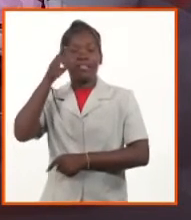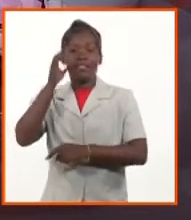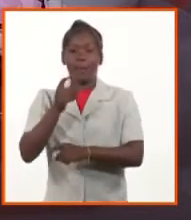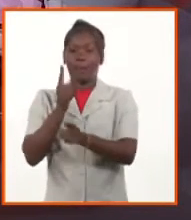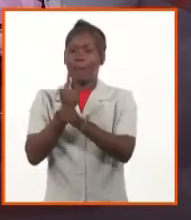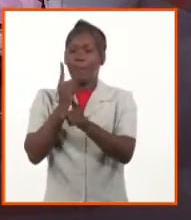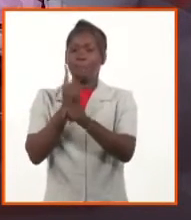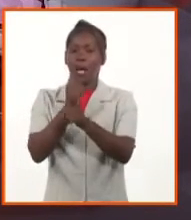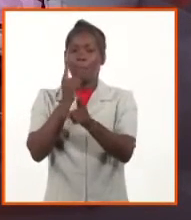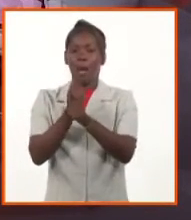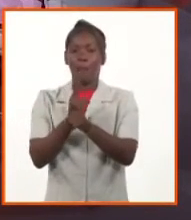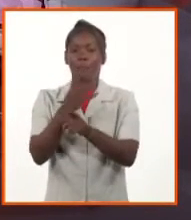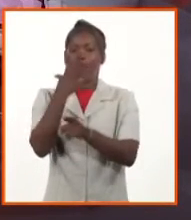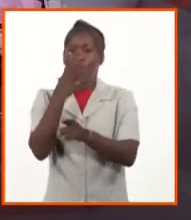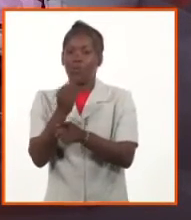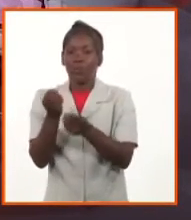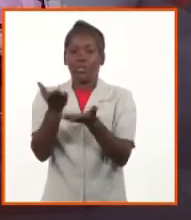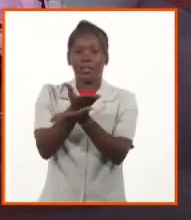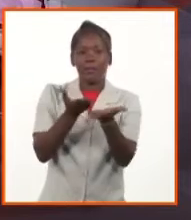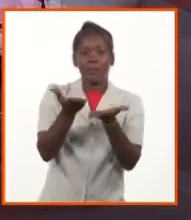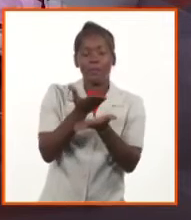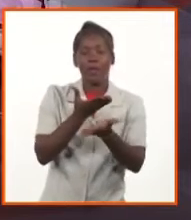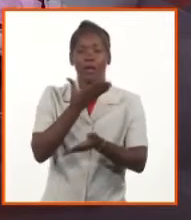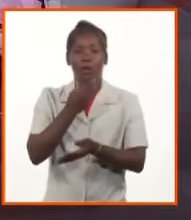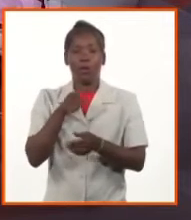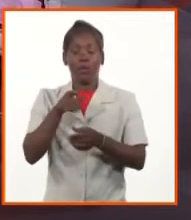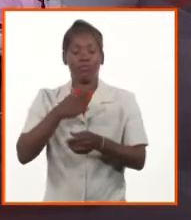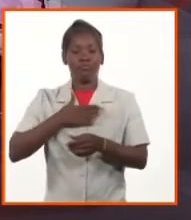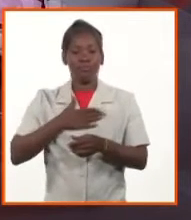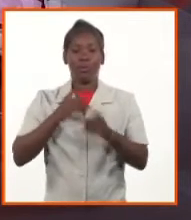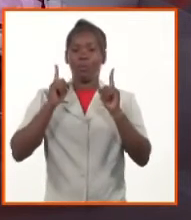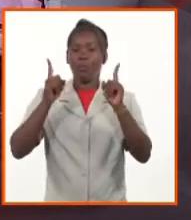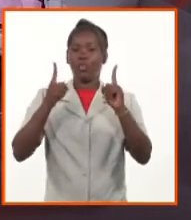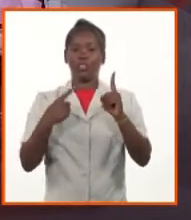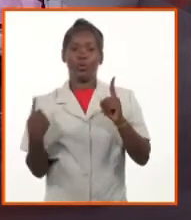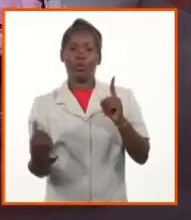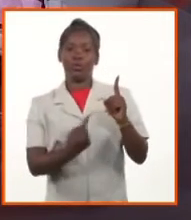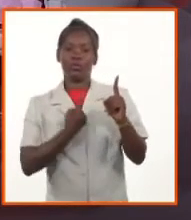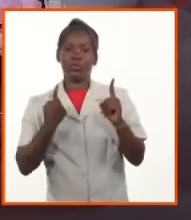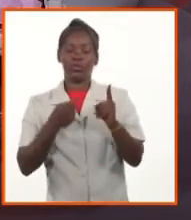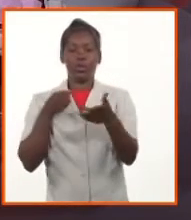política de Estado, una política de gobierno